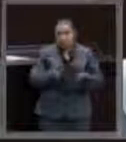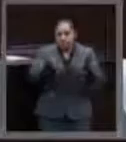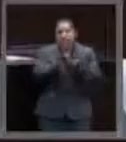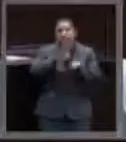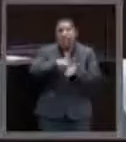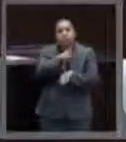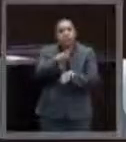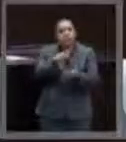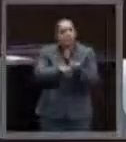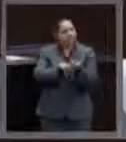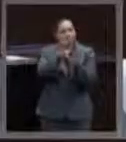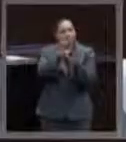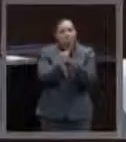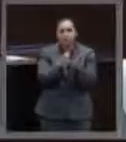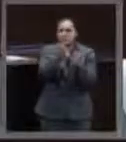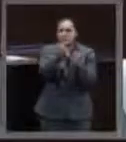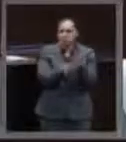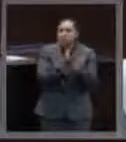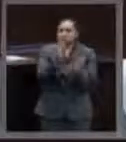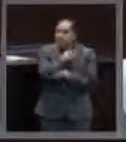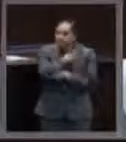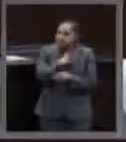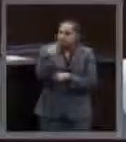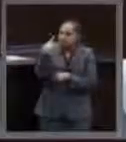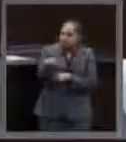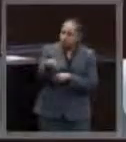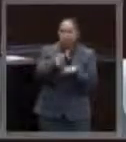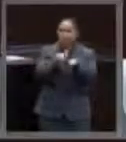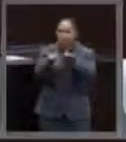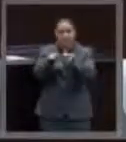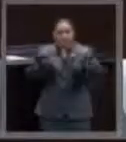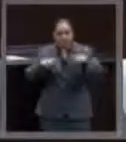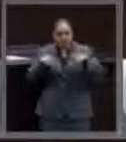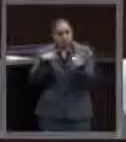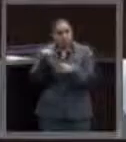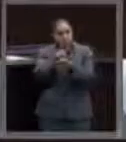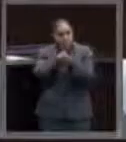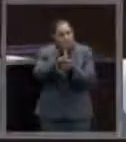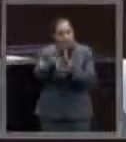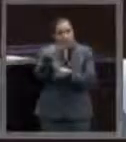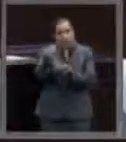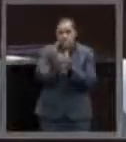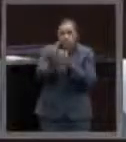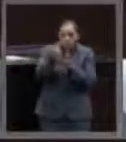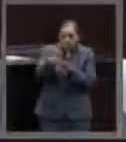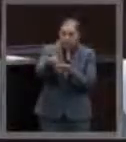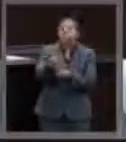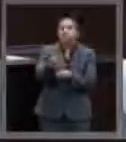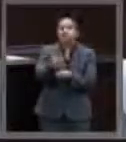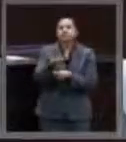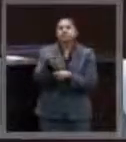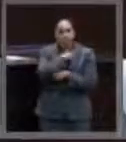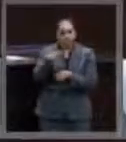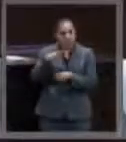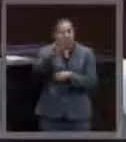de que prevalece el derecho del trabajador a su sueldo a sus derechos se le pospone para que primero se